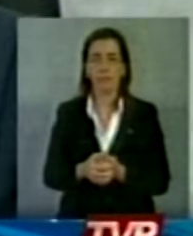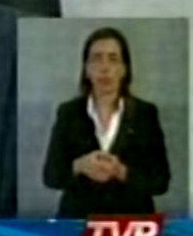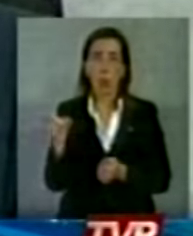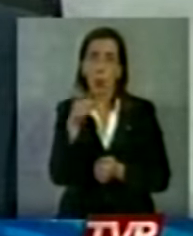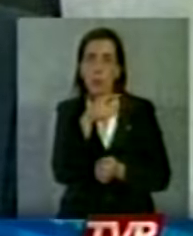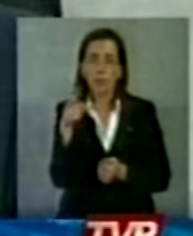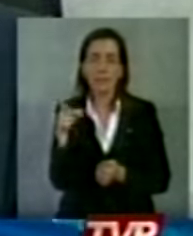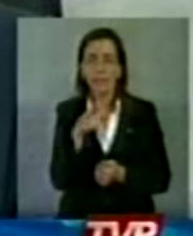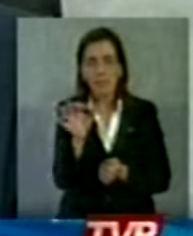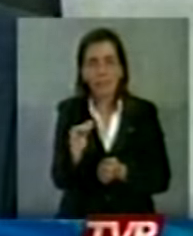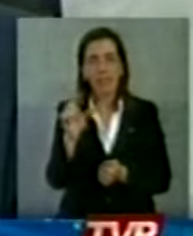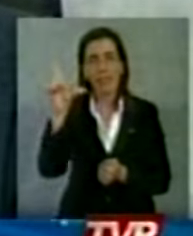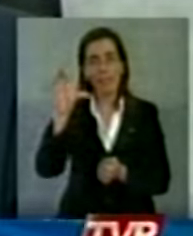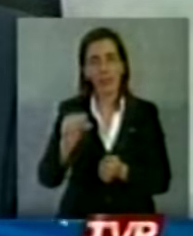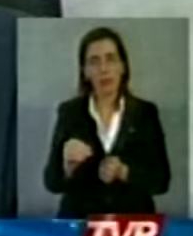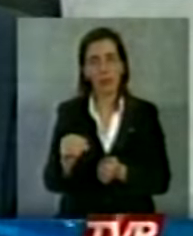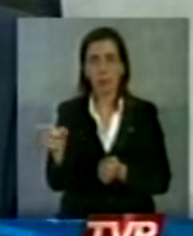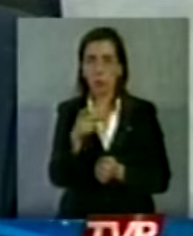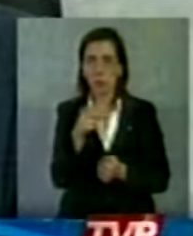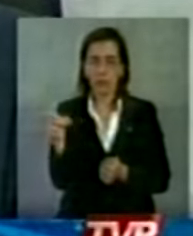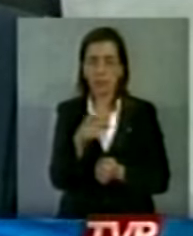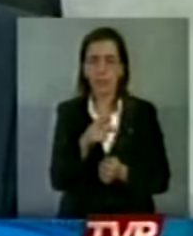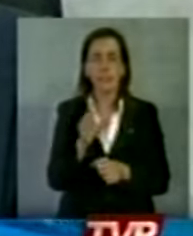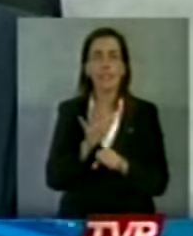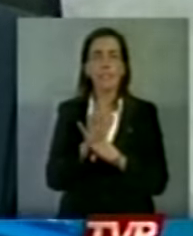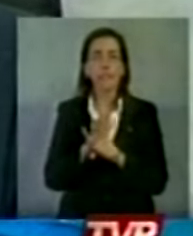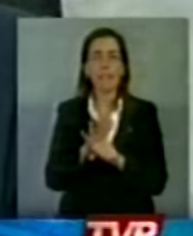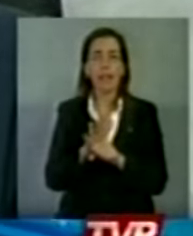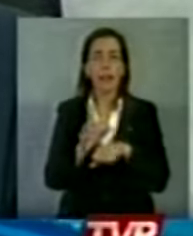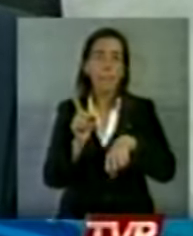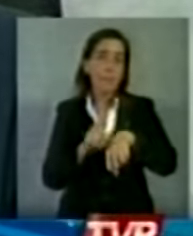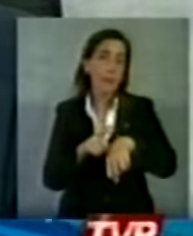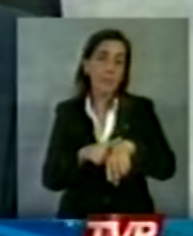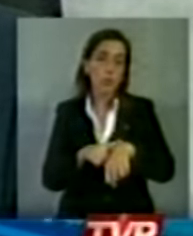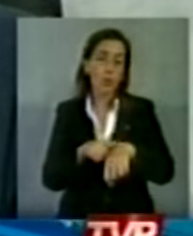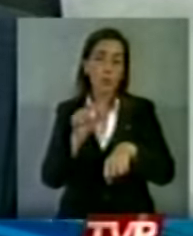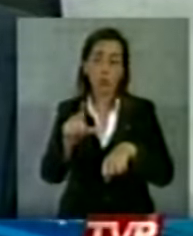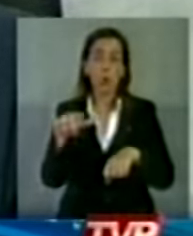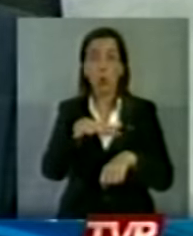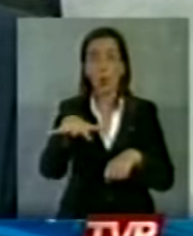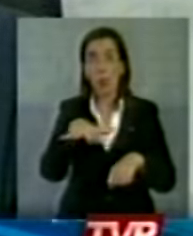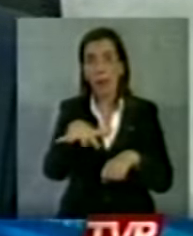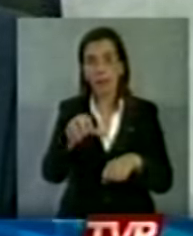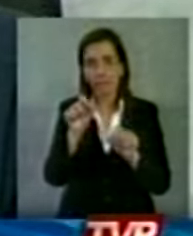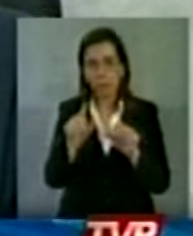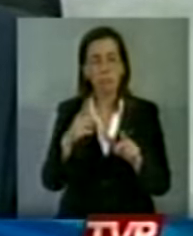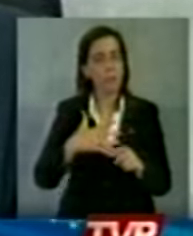Ustedes, señores legisladores, son el espacio por excelencia del sistema